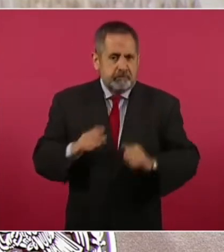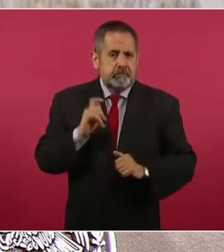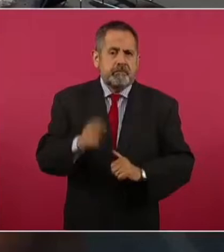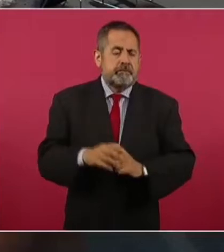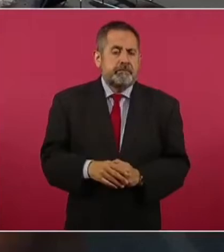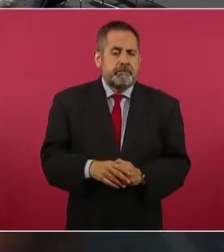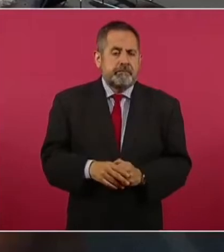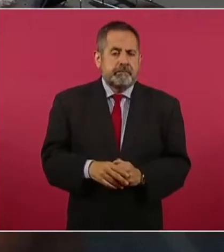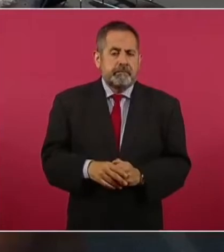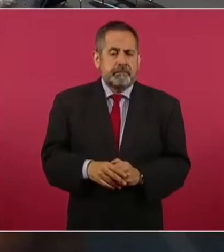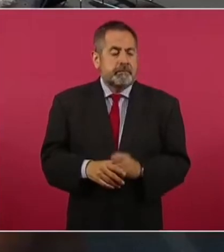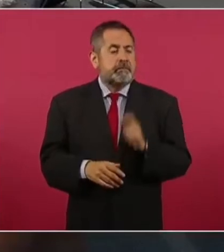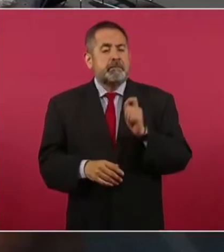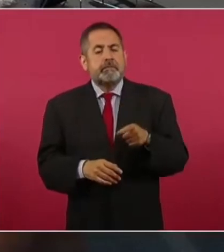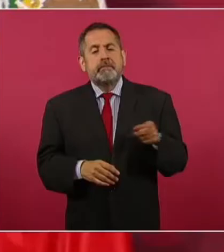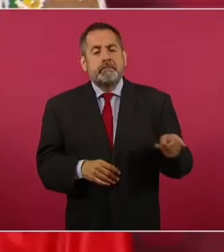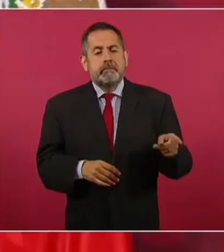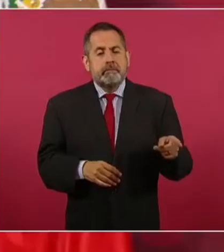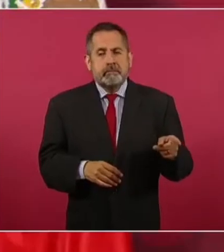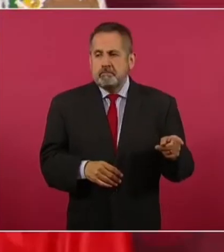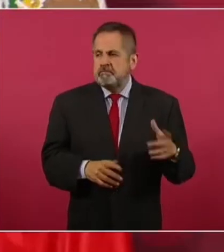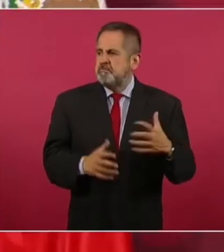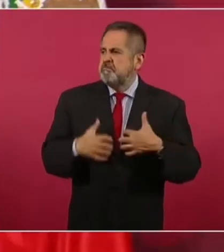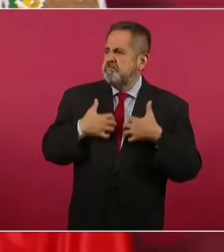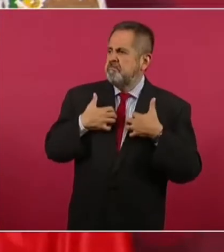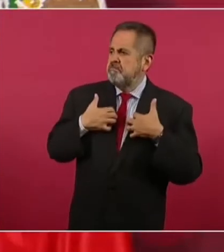Aún ellos nos respetan